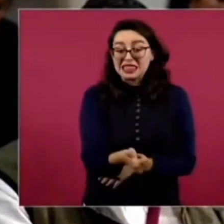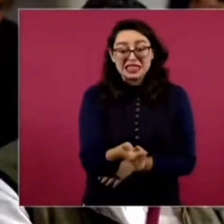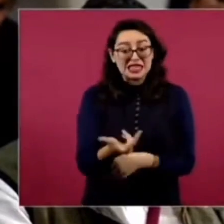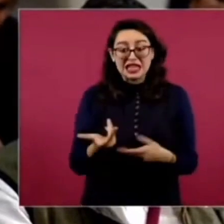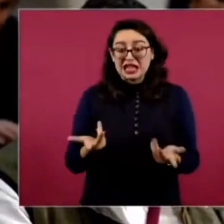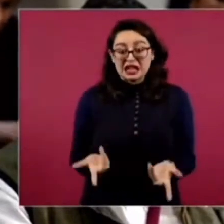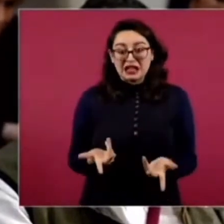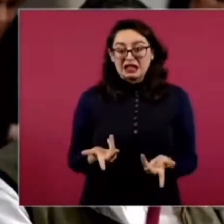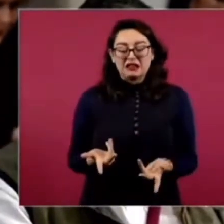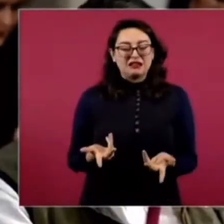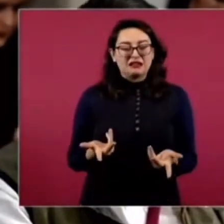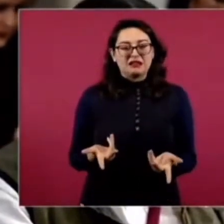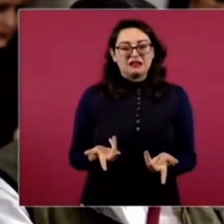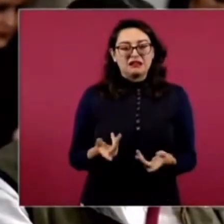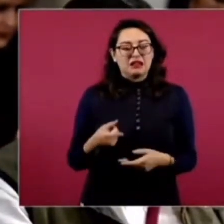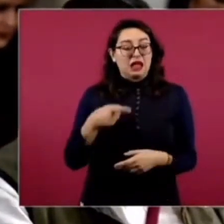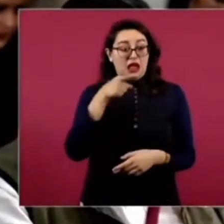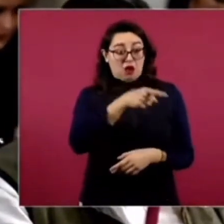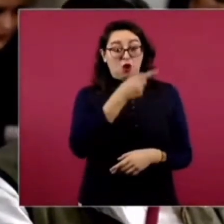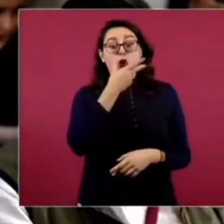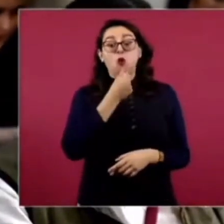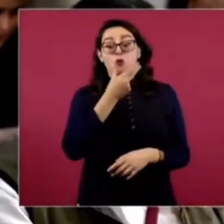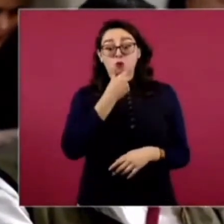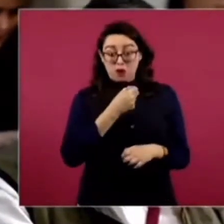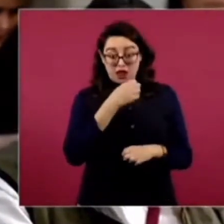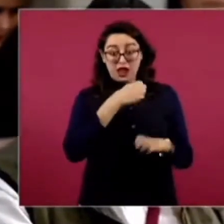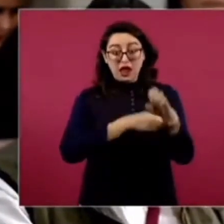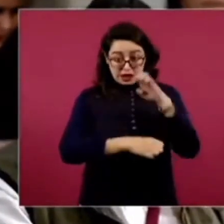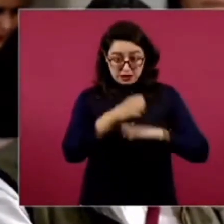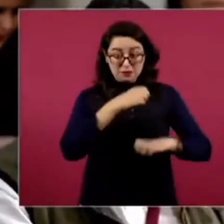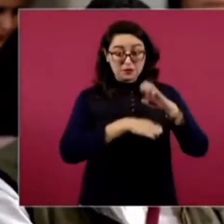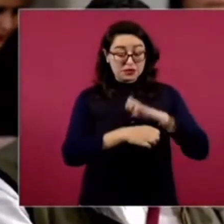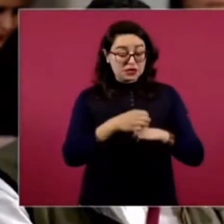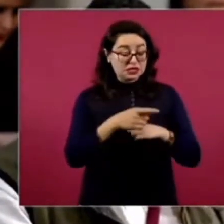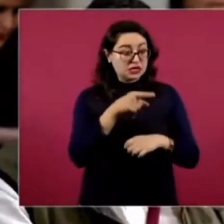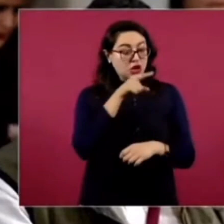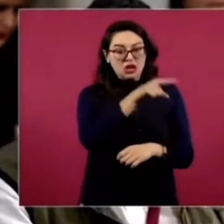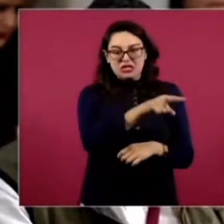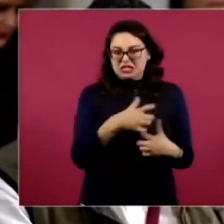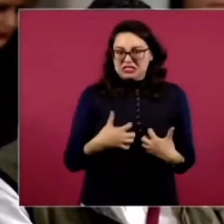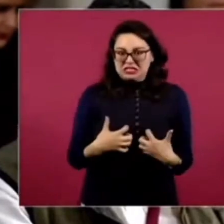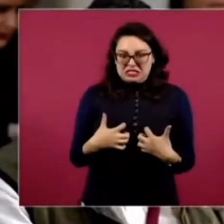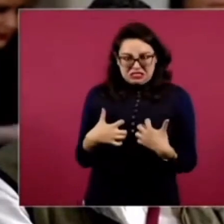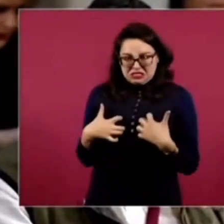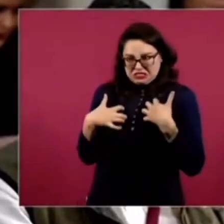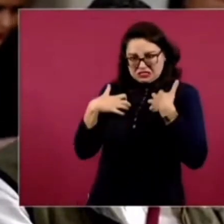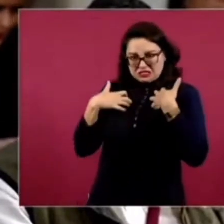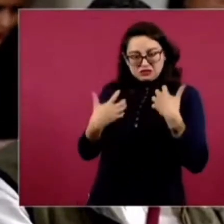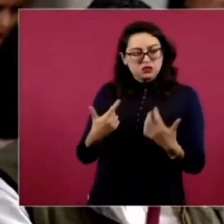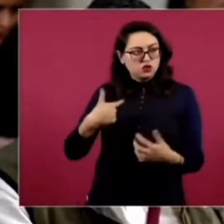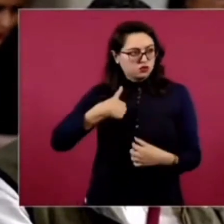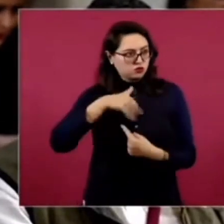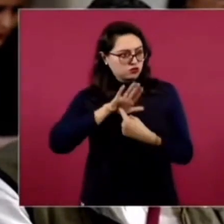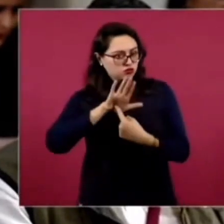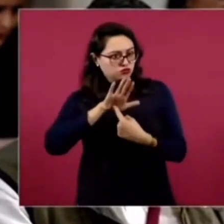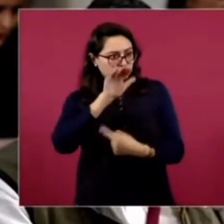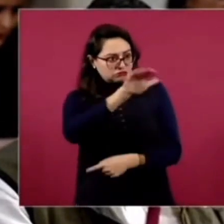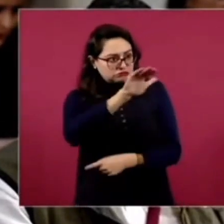enfurece. Prácticamente, de verdad que a partir de que una vez pregunté aquí sobre si había pagado impuestos, el